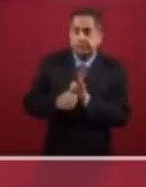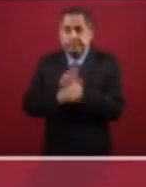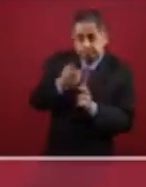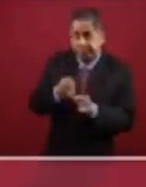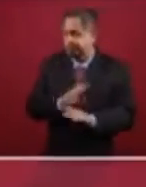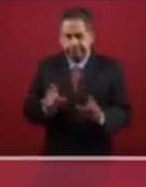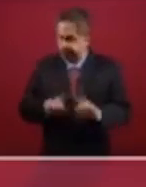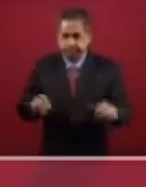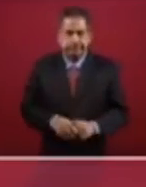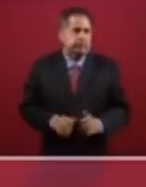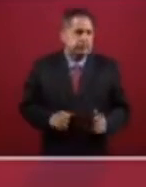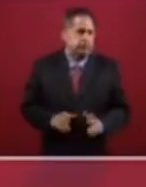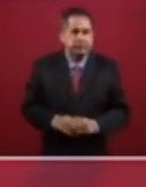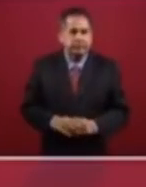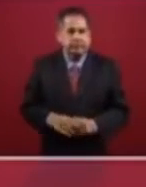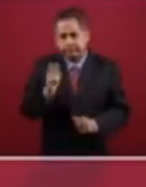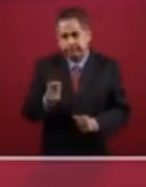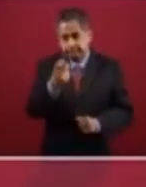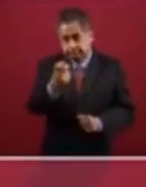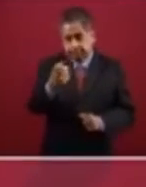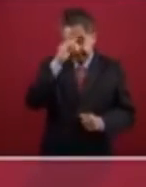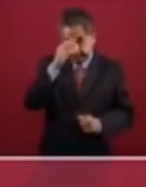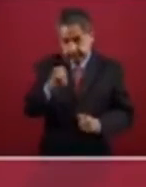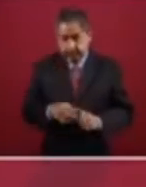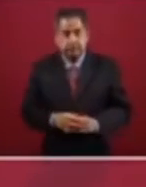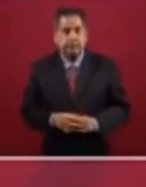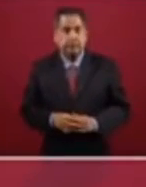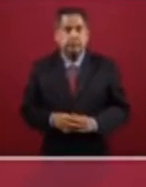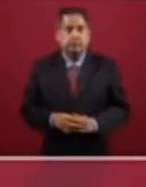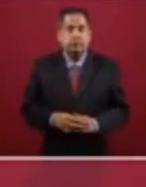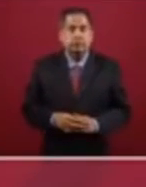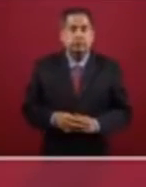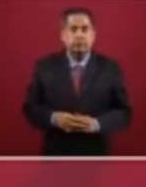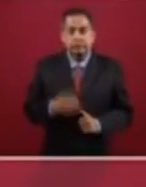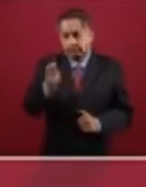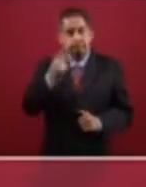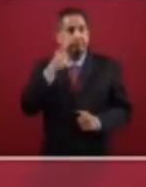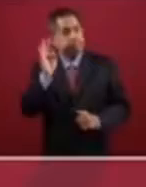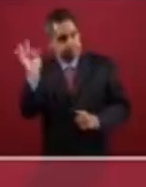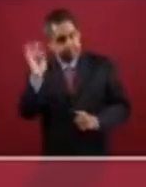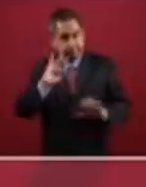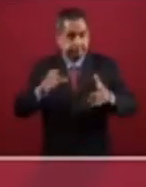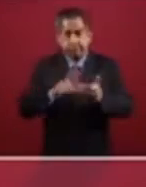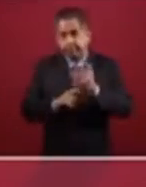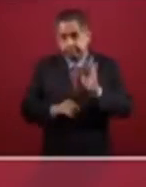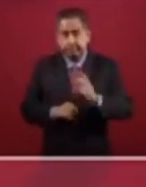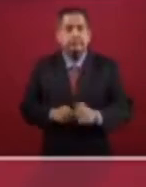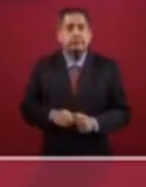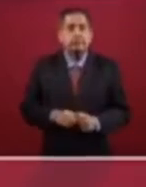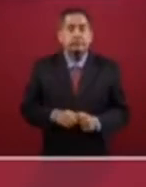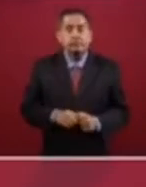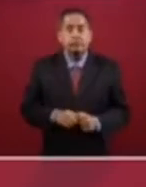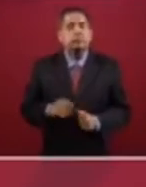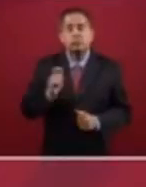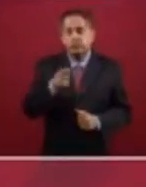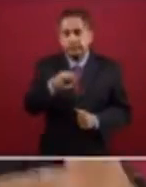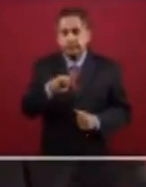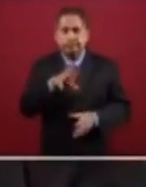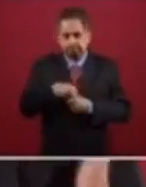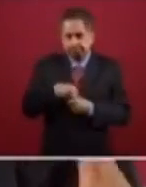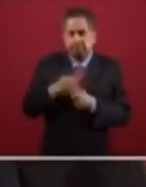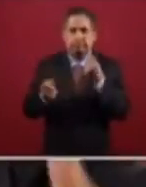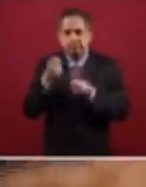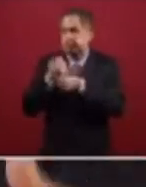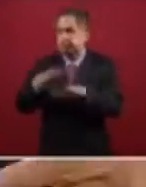ocultar. Entonces, por eso, es probable que se haya hecho lo de la